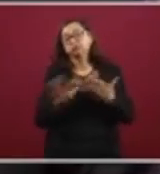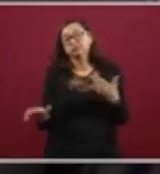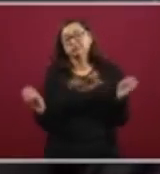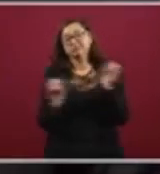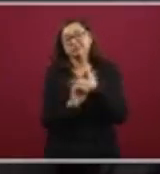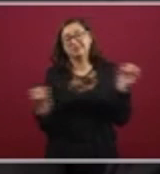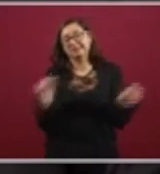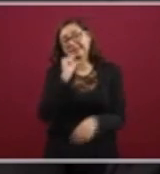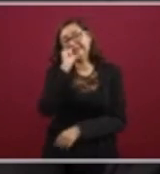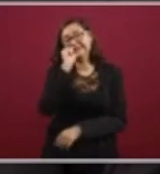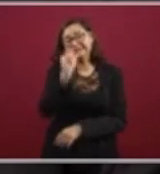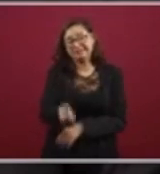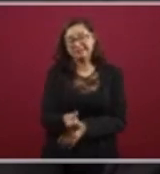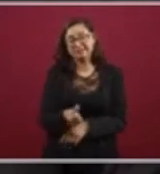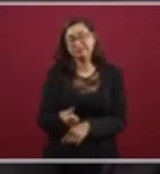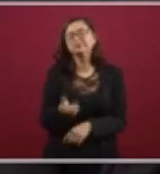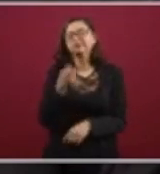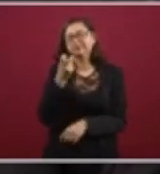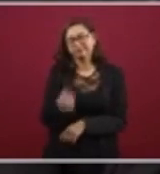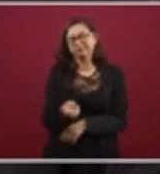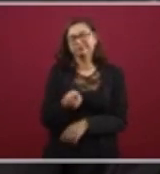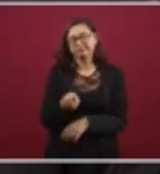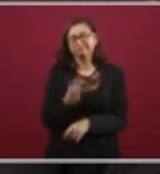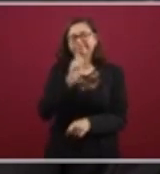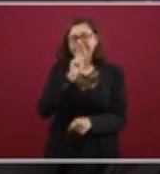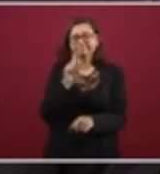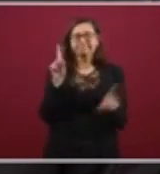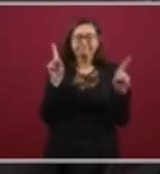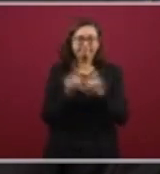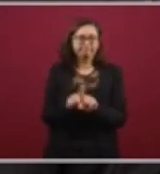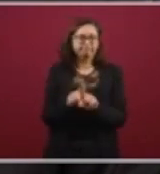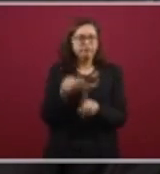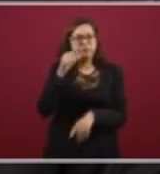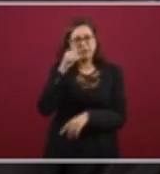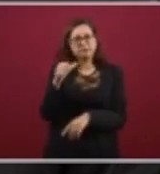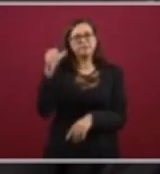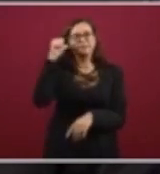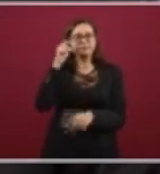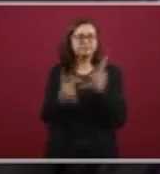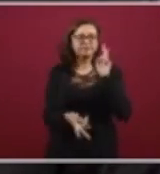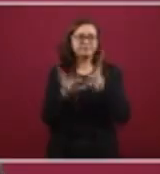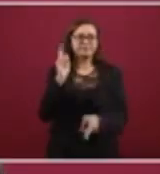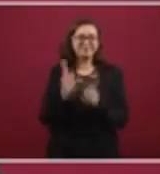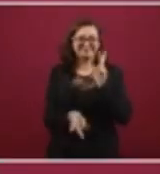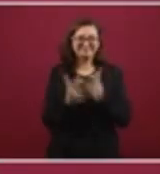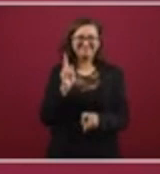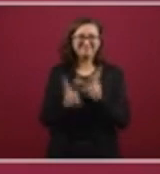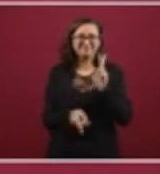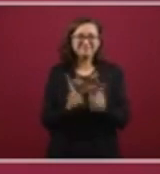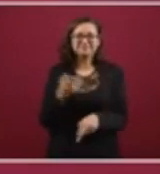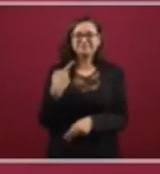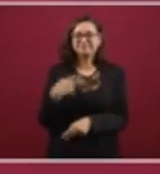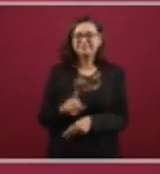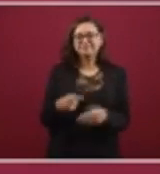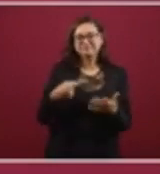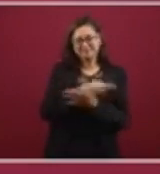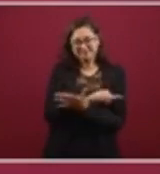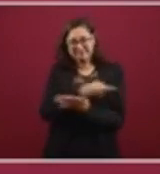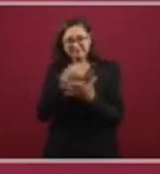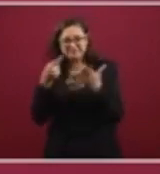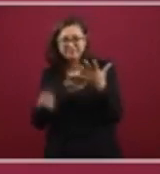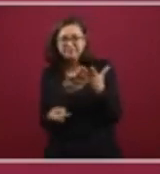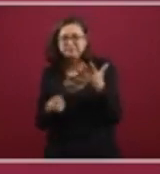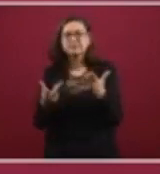Entonces, es el otro tema que se trató ayer, pero para todo esto